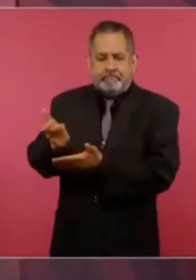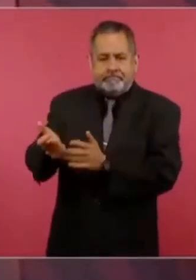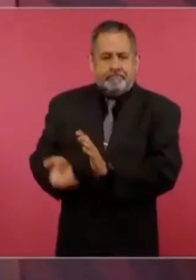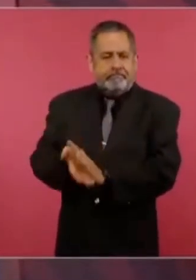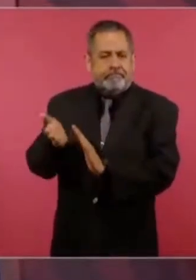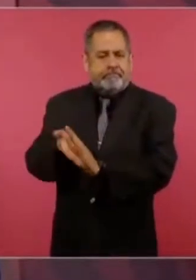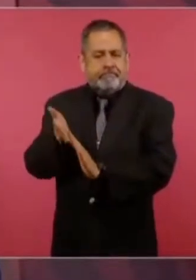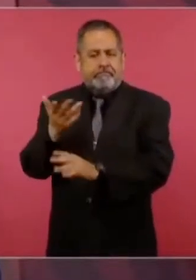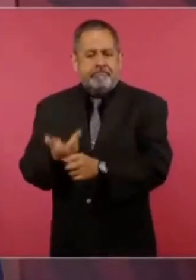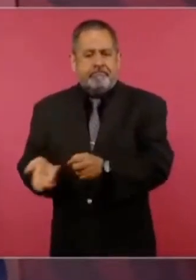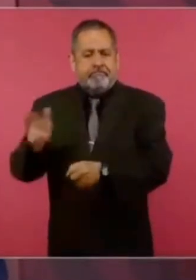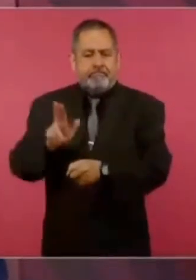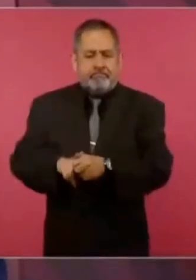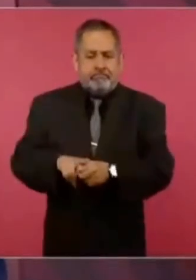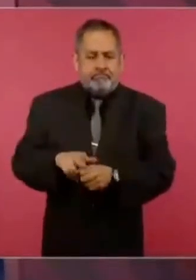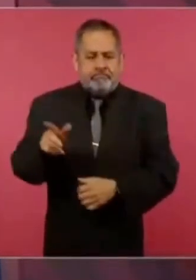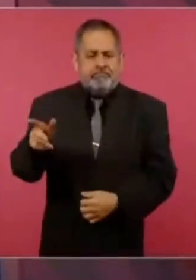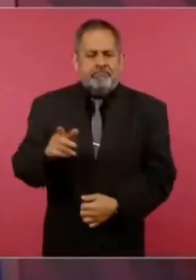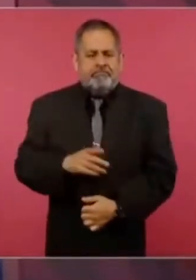para